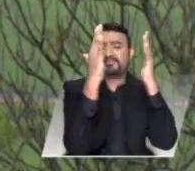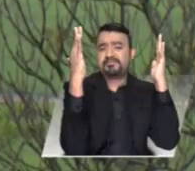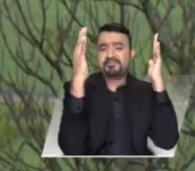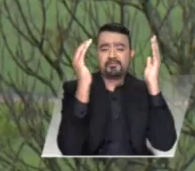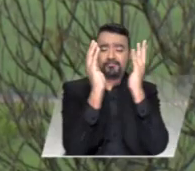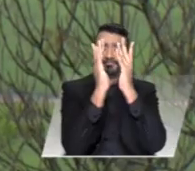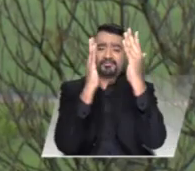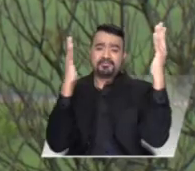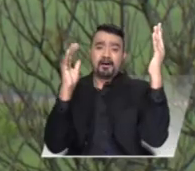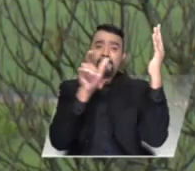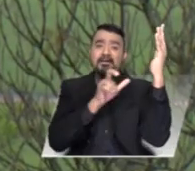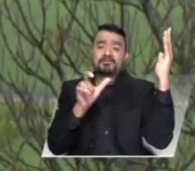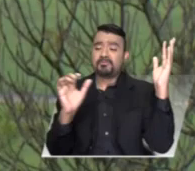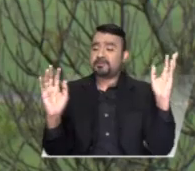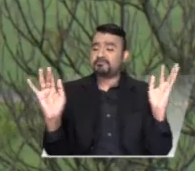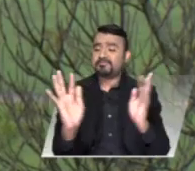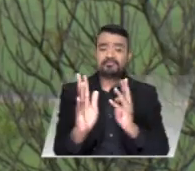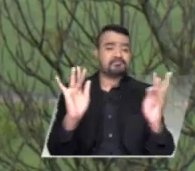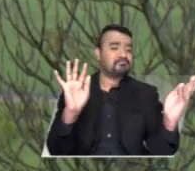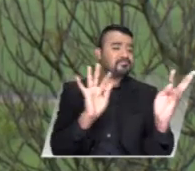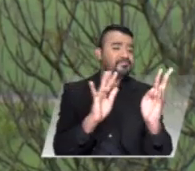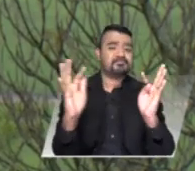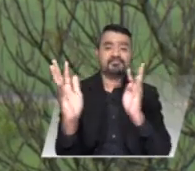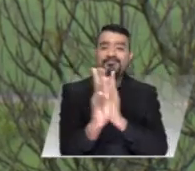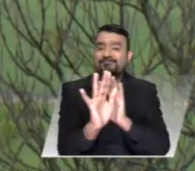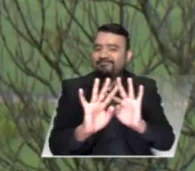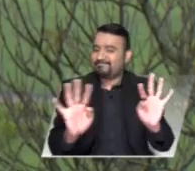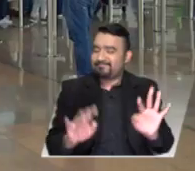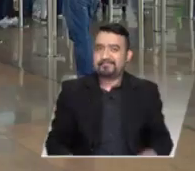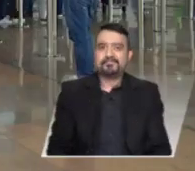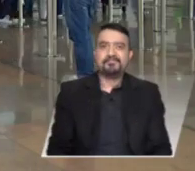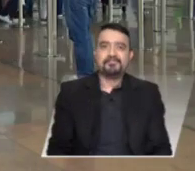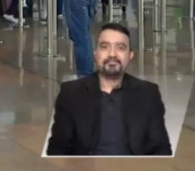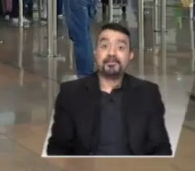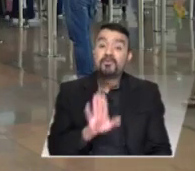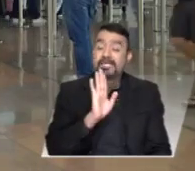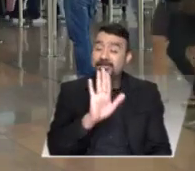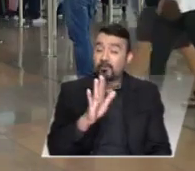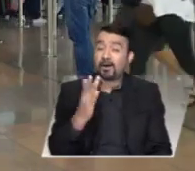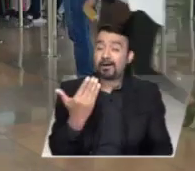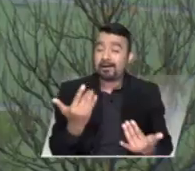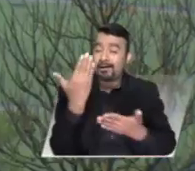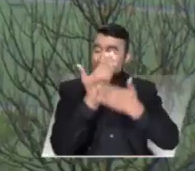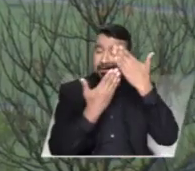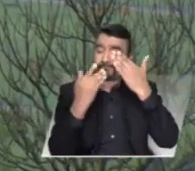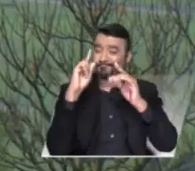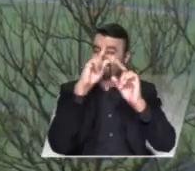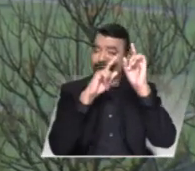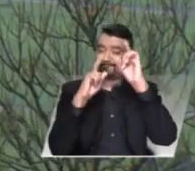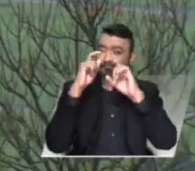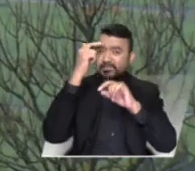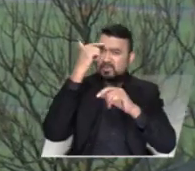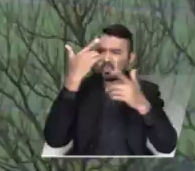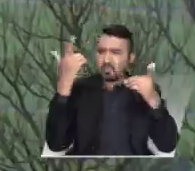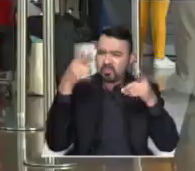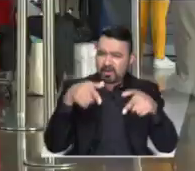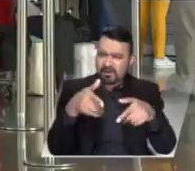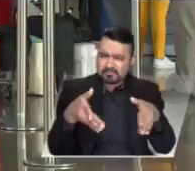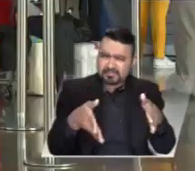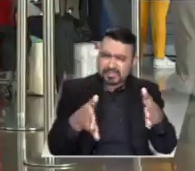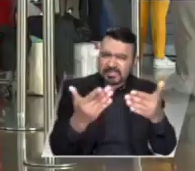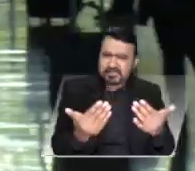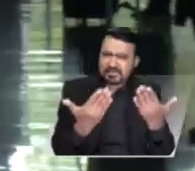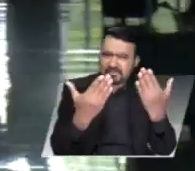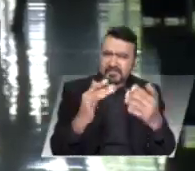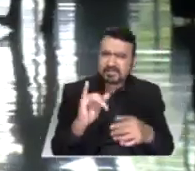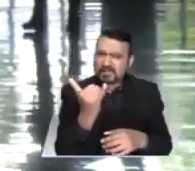Aunque sobre la pista haya obstáculos, los estudios avalan la seguridad y la capacidad operacional del aeropuerto para